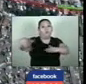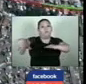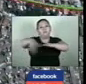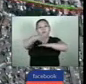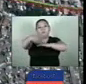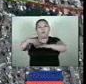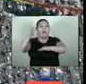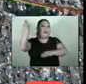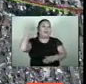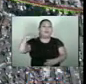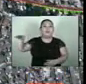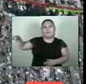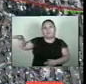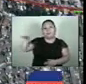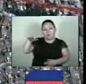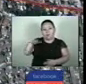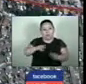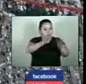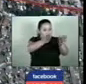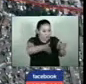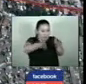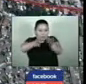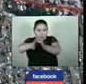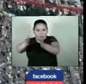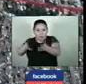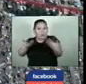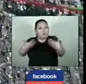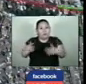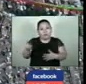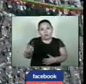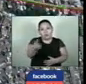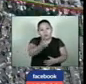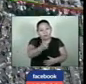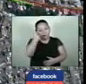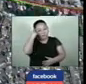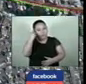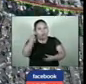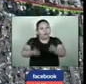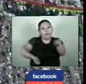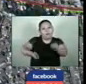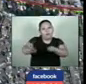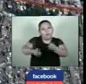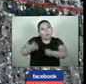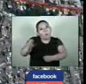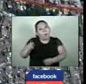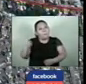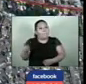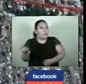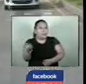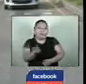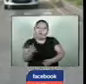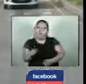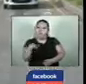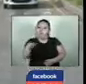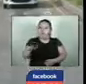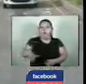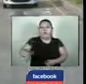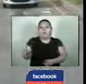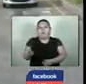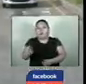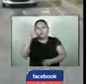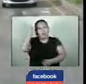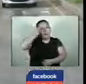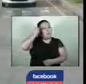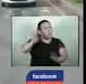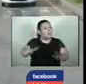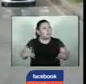Antigua Azacamil. Al respecto de dichas obras, la población, automovilistas y usuarios de estas estructuras viales dieron